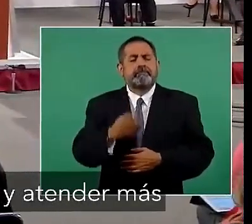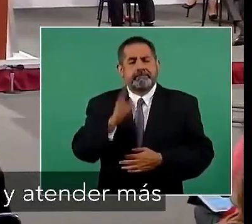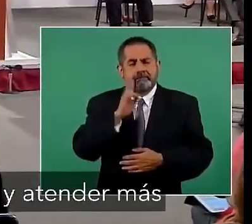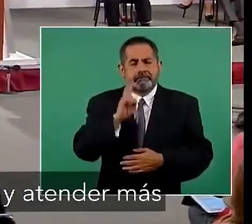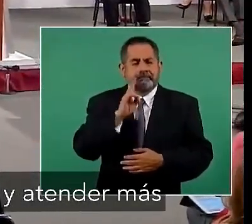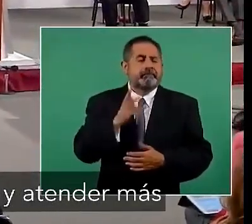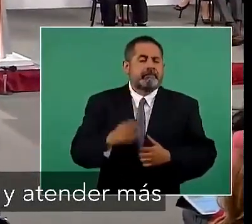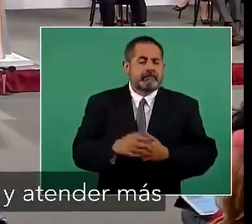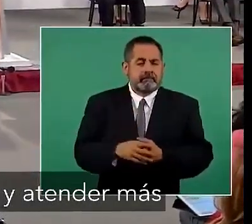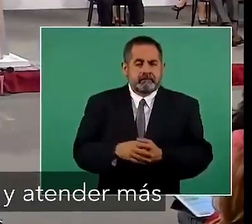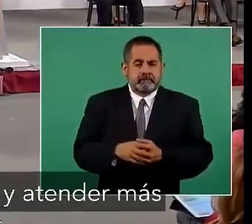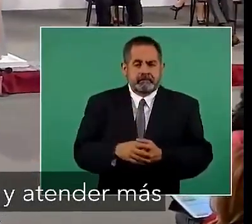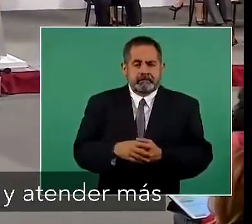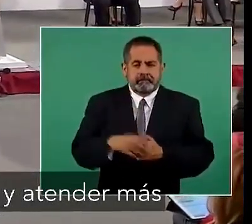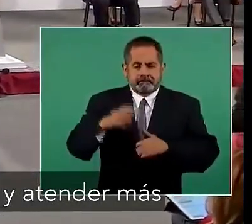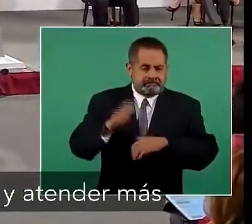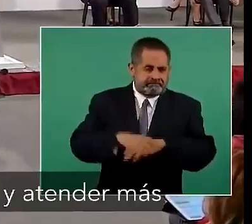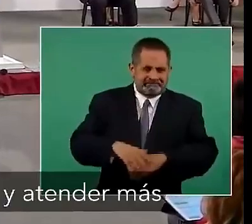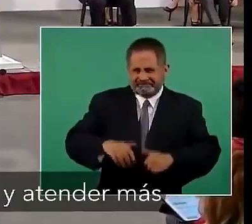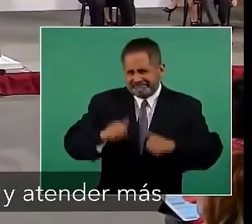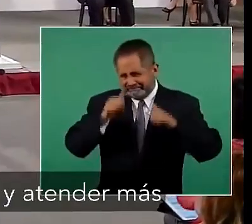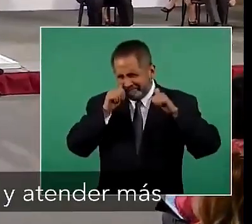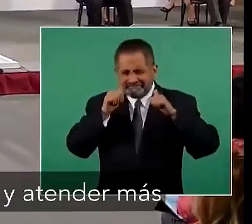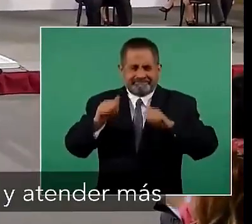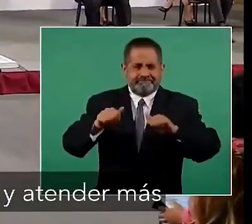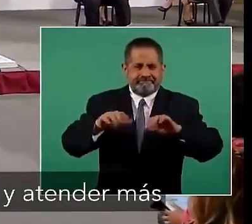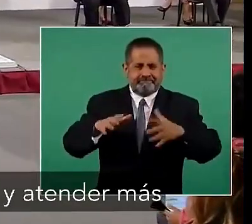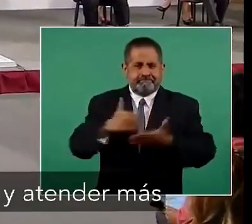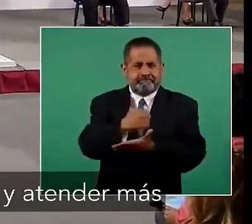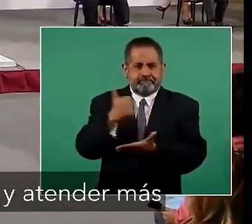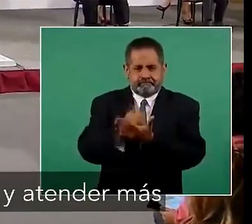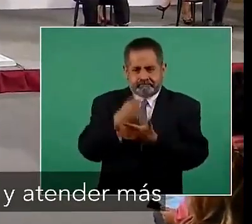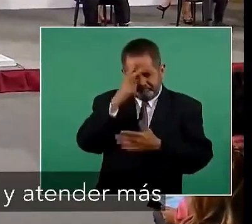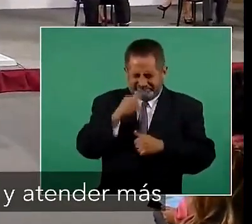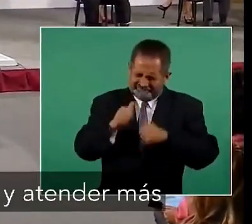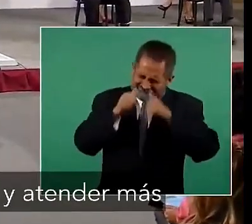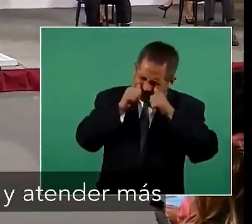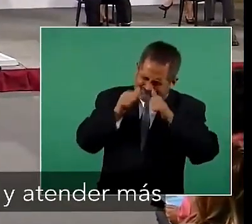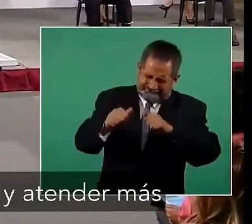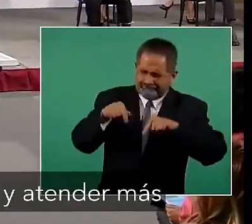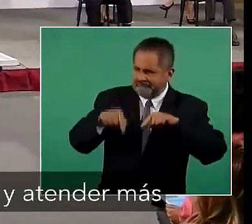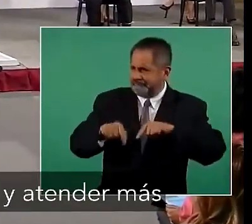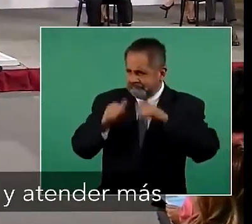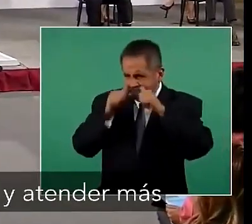para atender más la ciudad